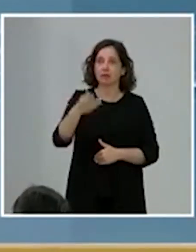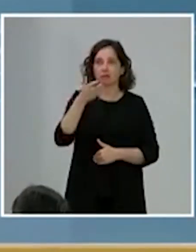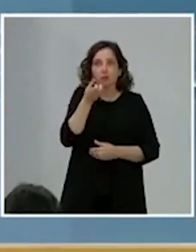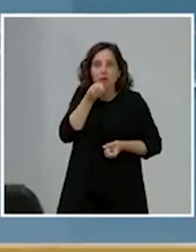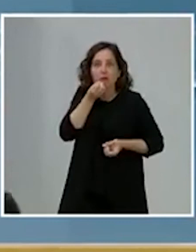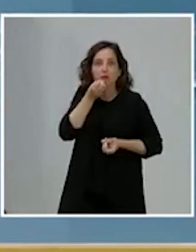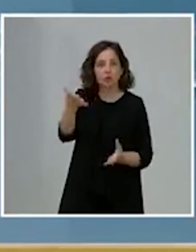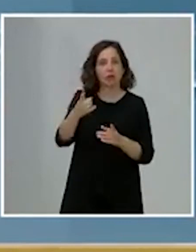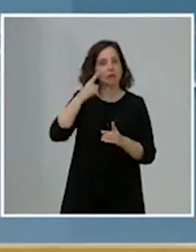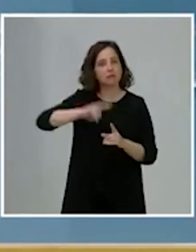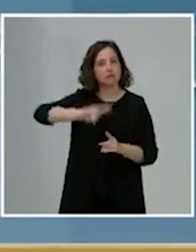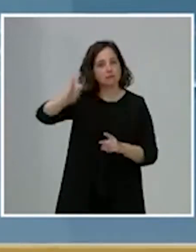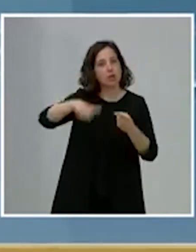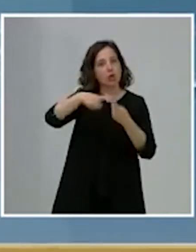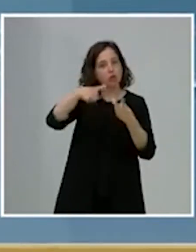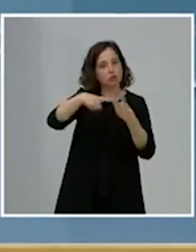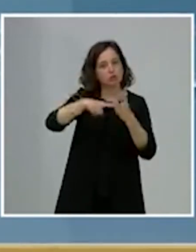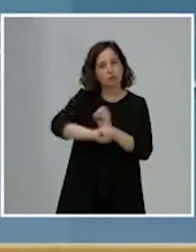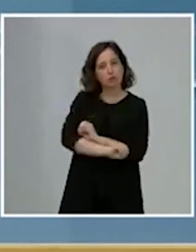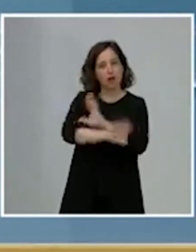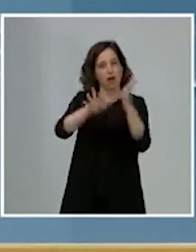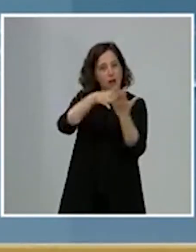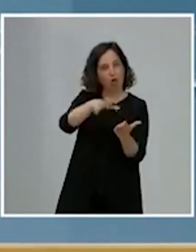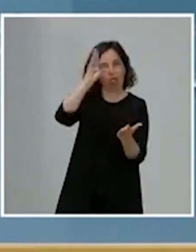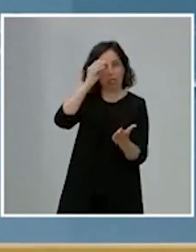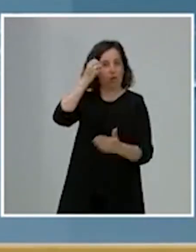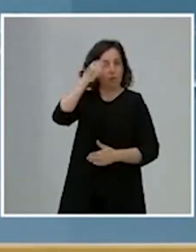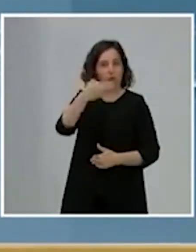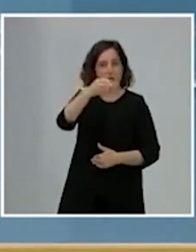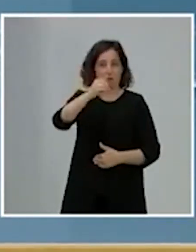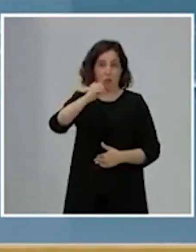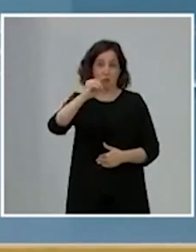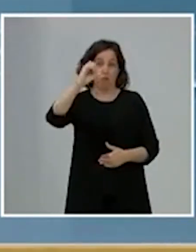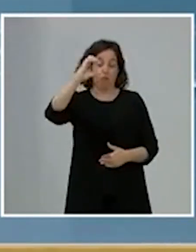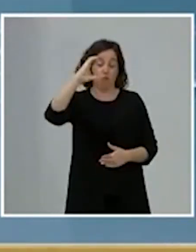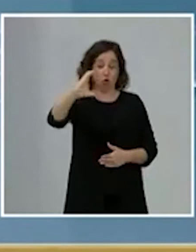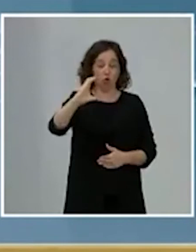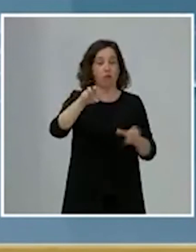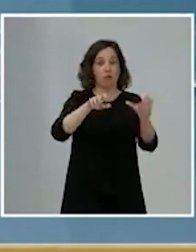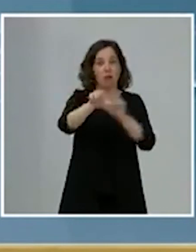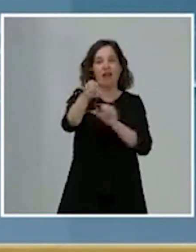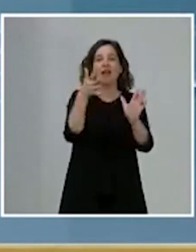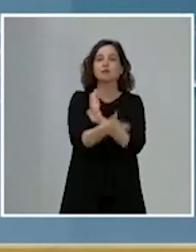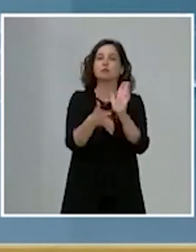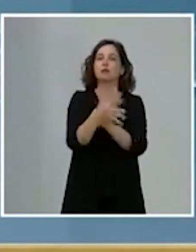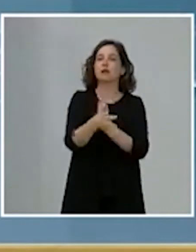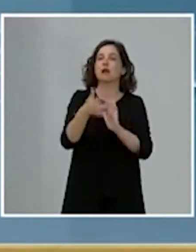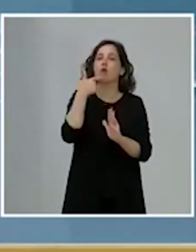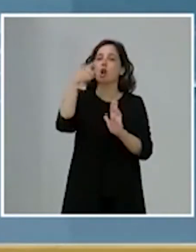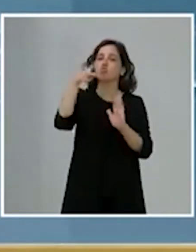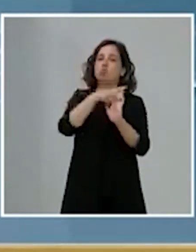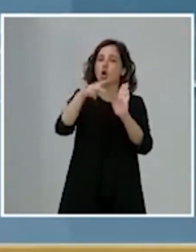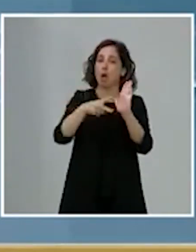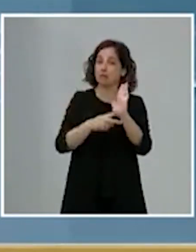comunicación de lo que ahí aparezca escrito, que será lo que rija ese comportamiento de las personas que